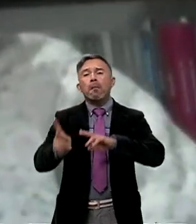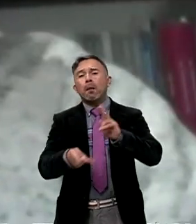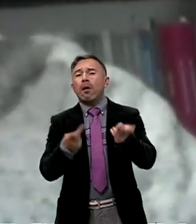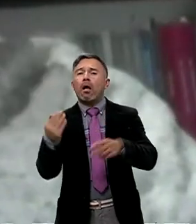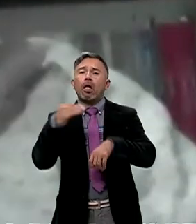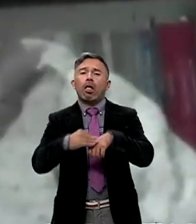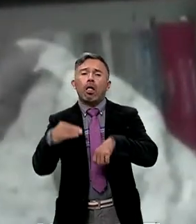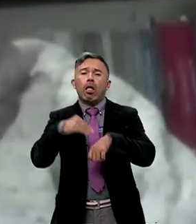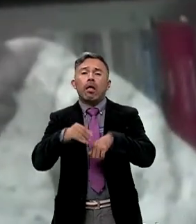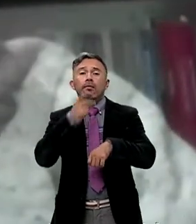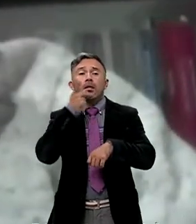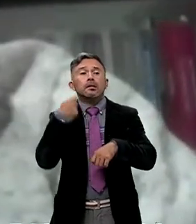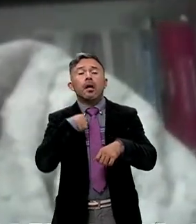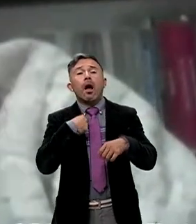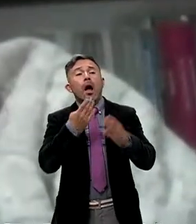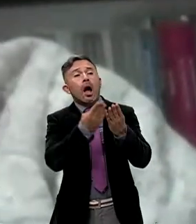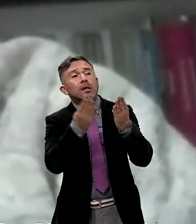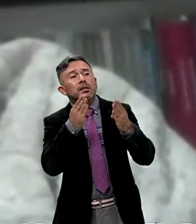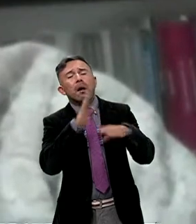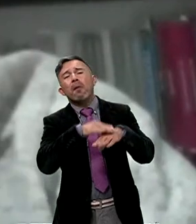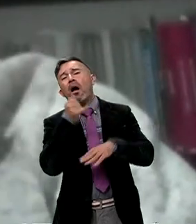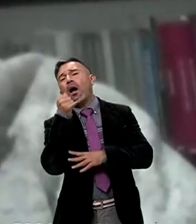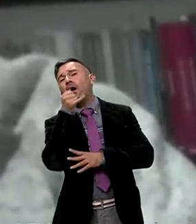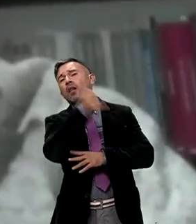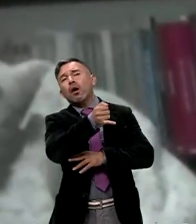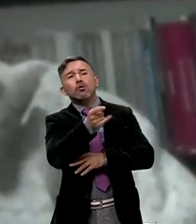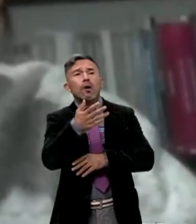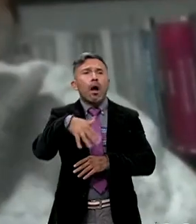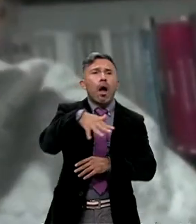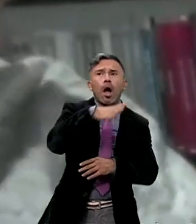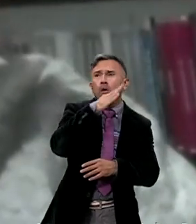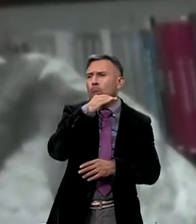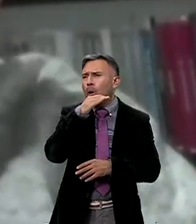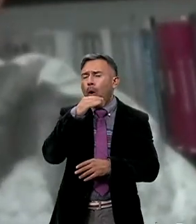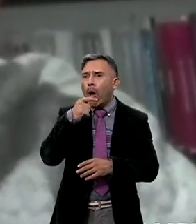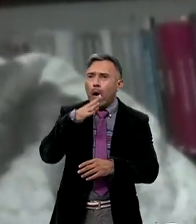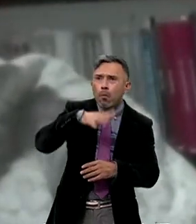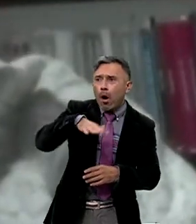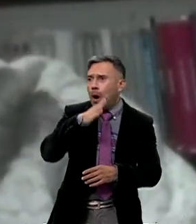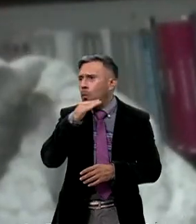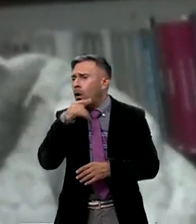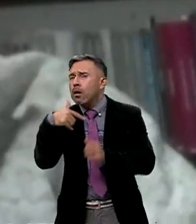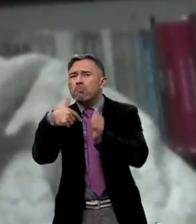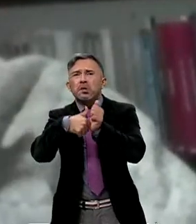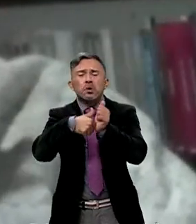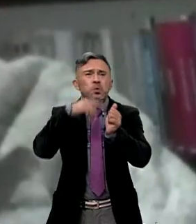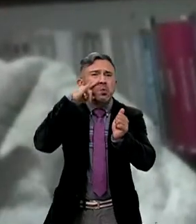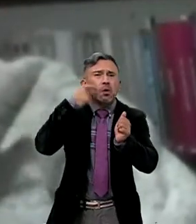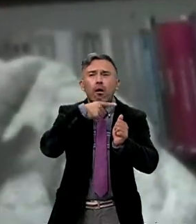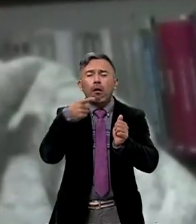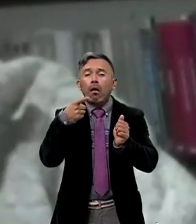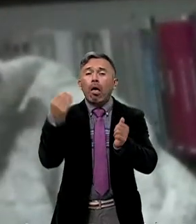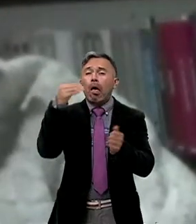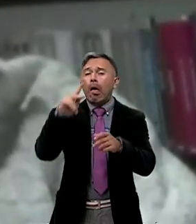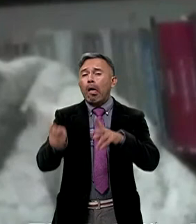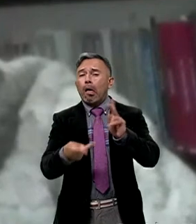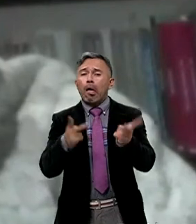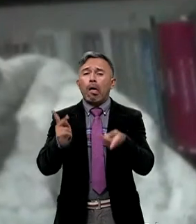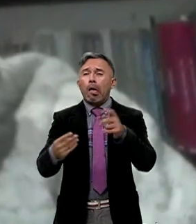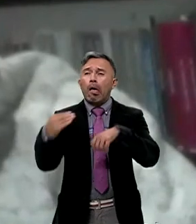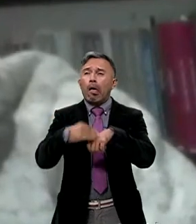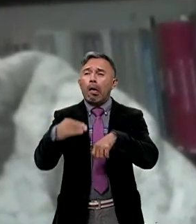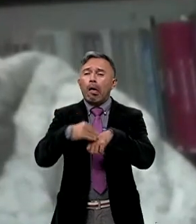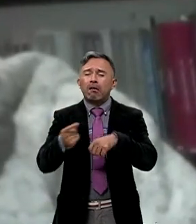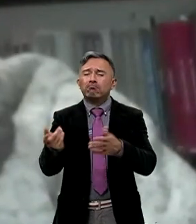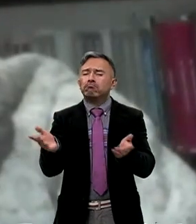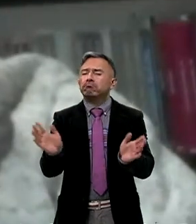lejos que si no se encontraban que si estaban escondidas etcétera no lo que los alejó fue la estridencia con la